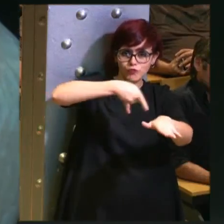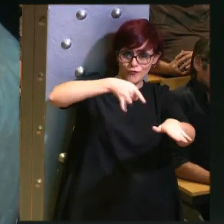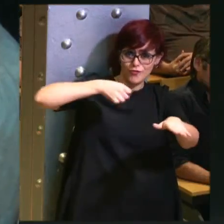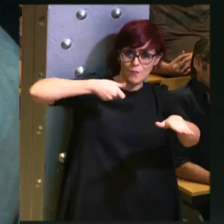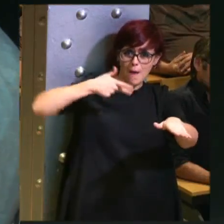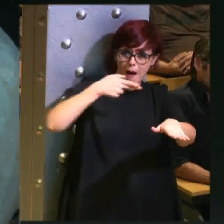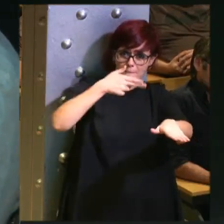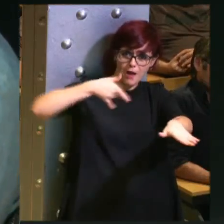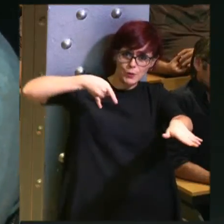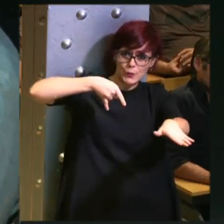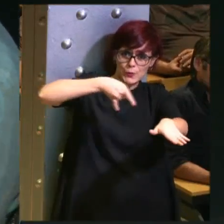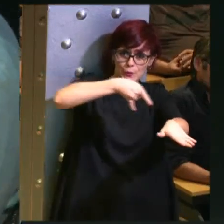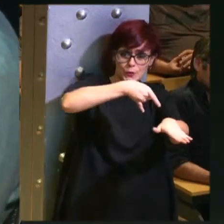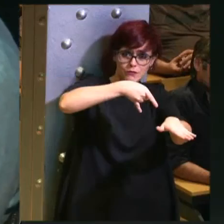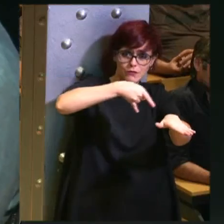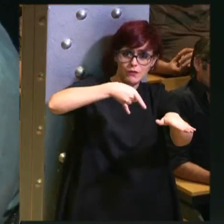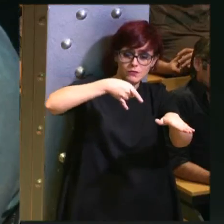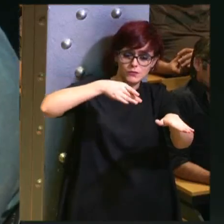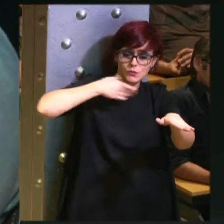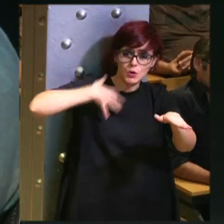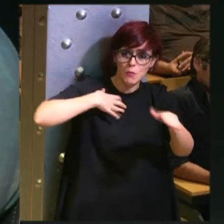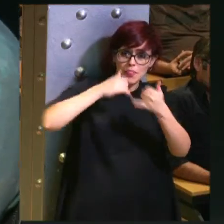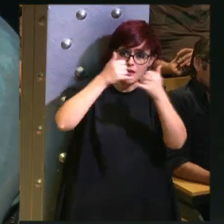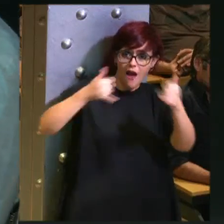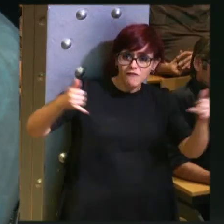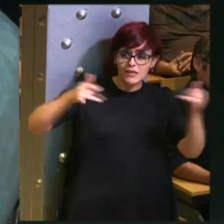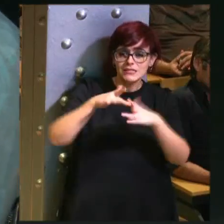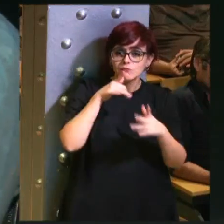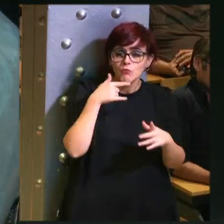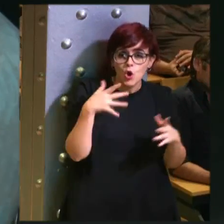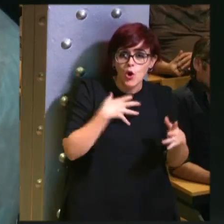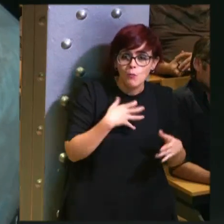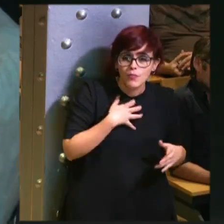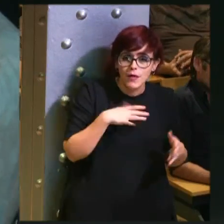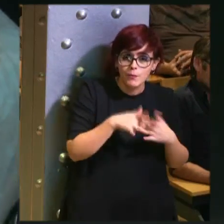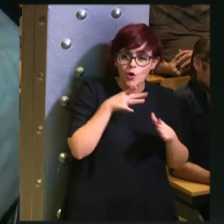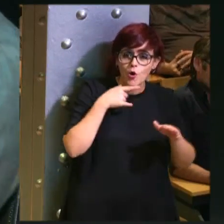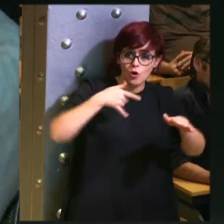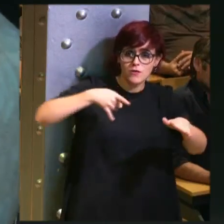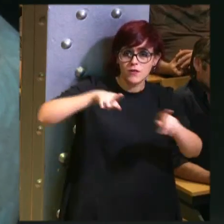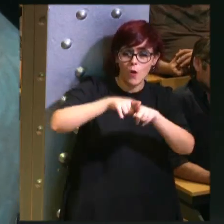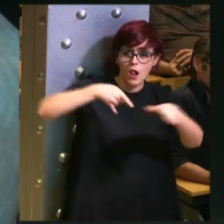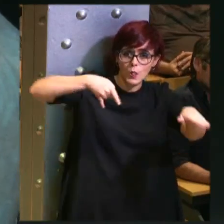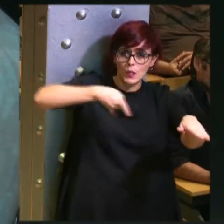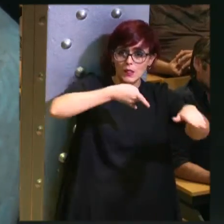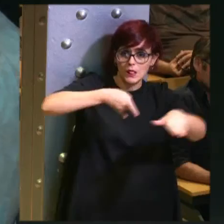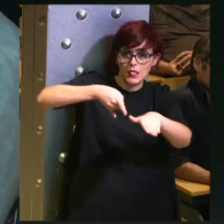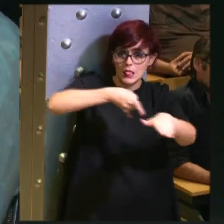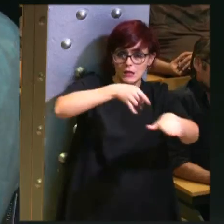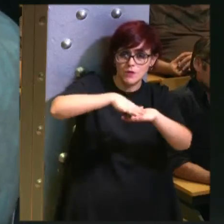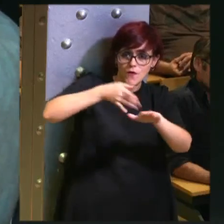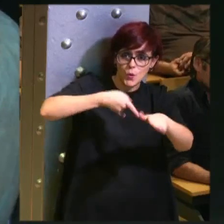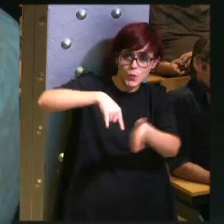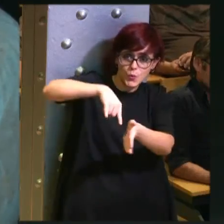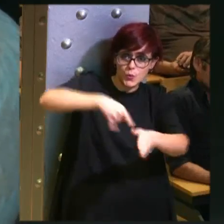demás, y claro, no podíamos tener cables conectados a ningún sitio porque eran dos coches, un coche y una moto, que iban por su cuenta haciendo derrapes